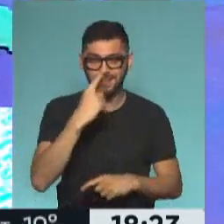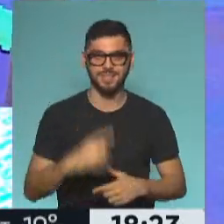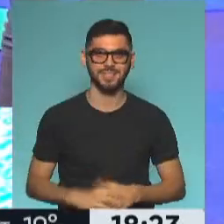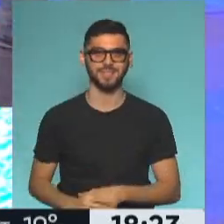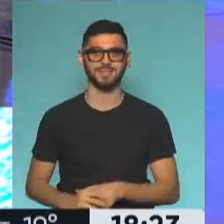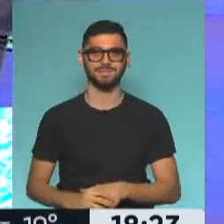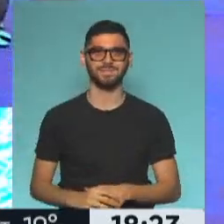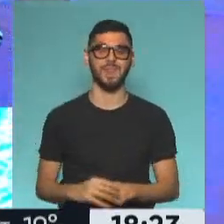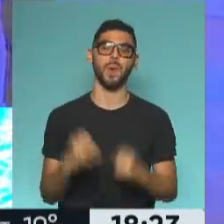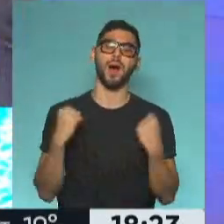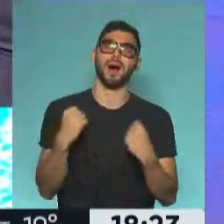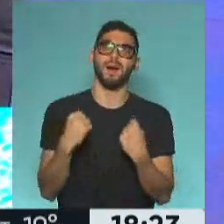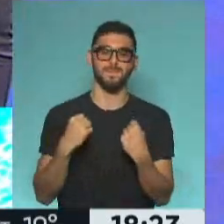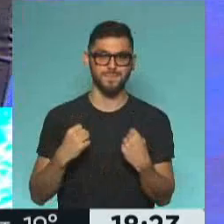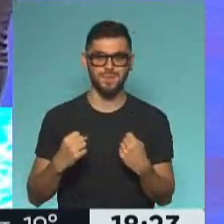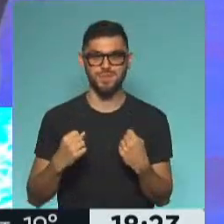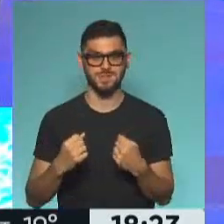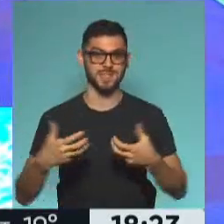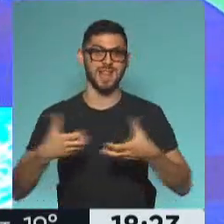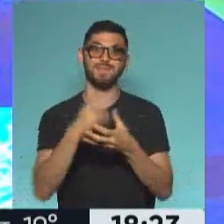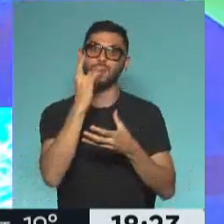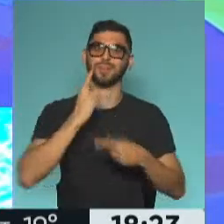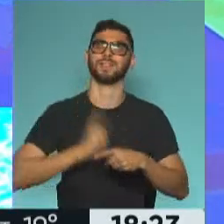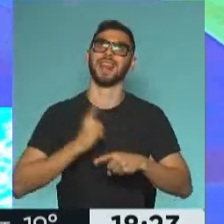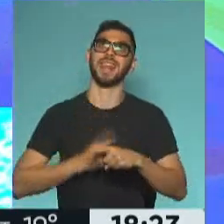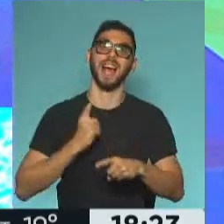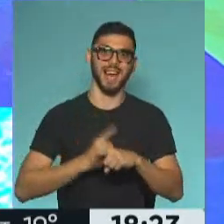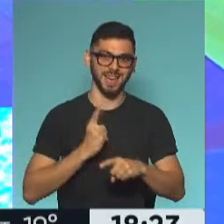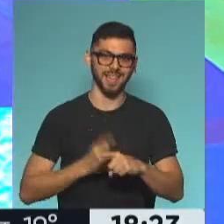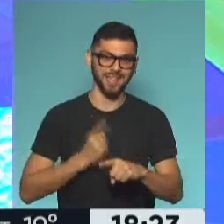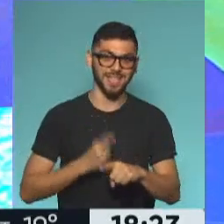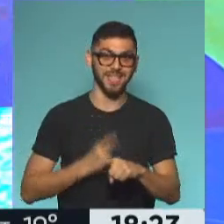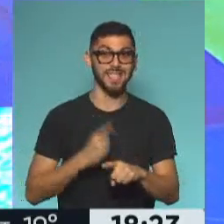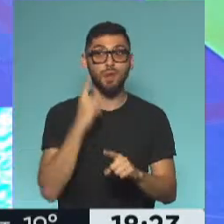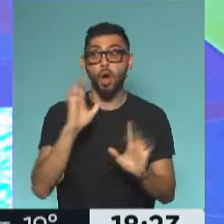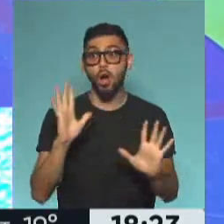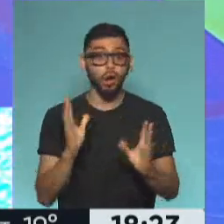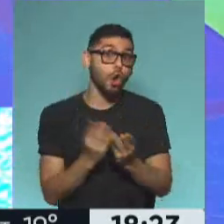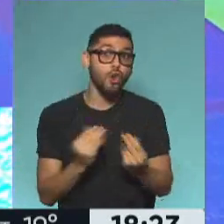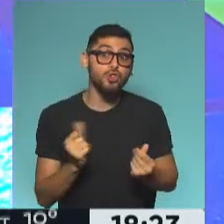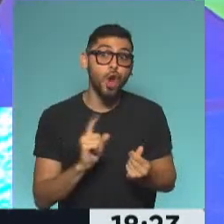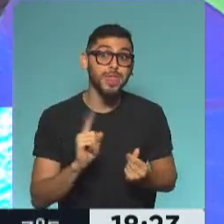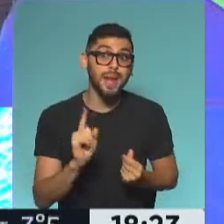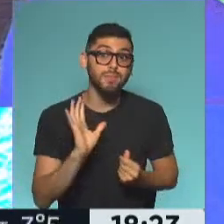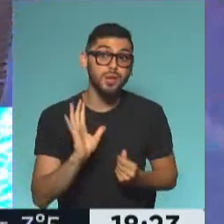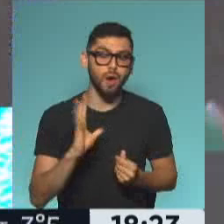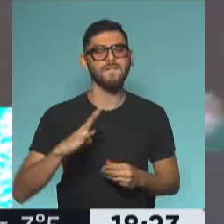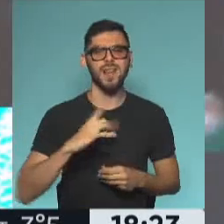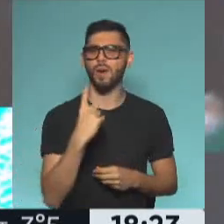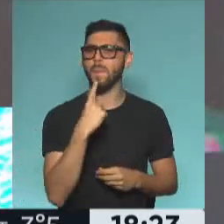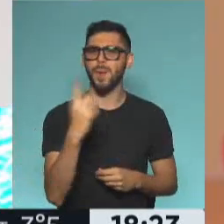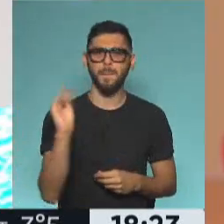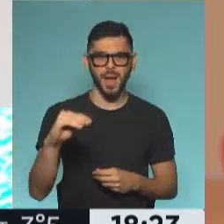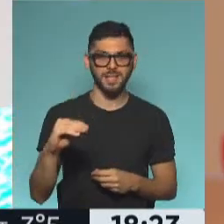Buenísimo, bien, vamos. Festeja el equipo azul. Festeja el equipo azul, pero no terminó todo acá. Le falta una pregunta. Le